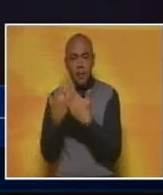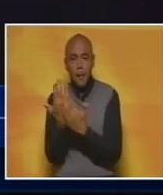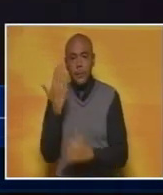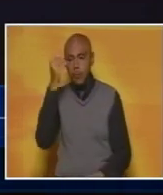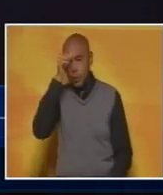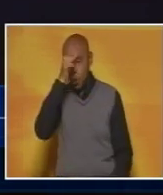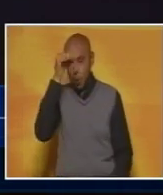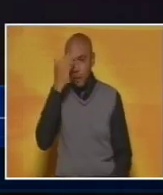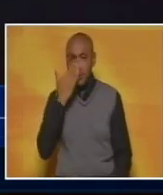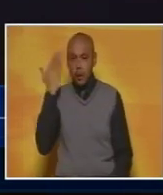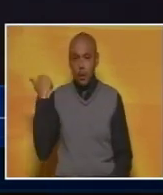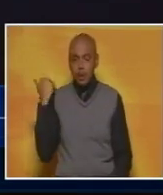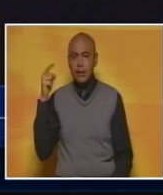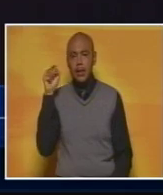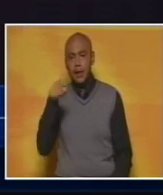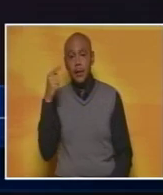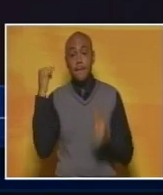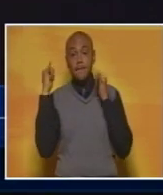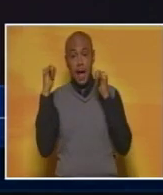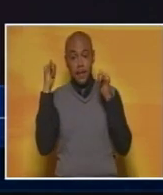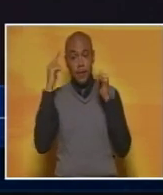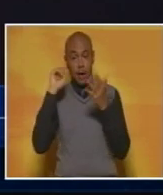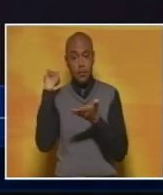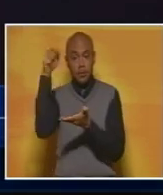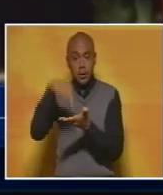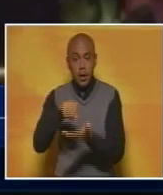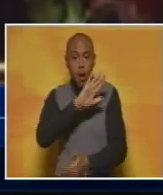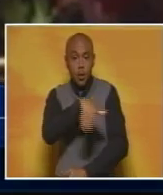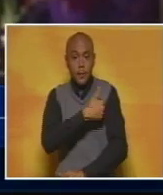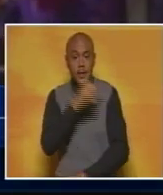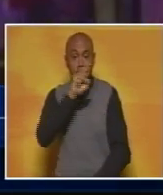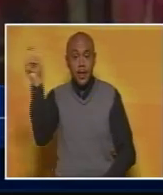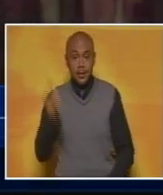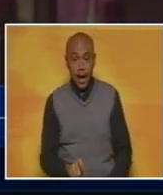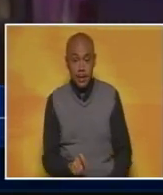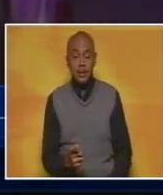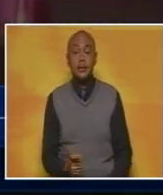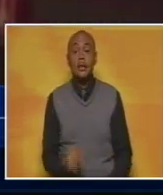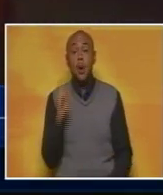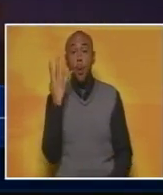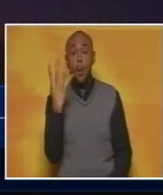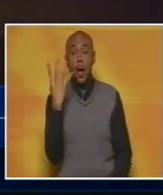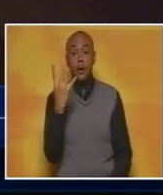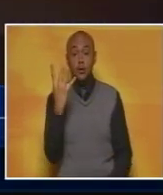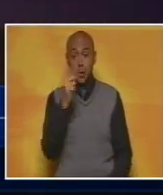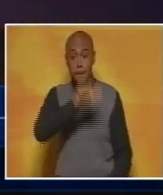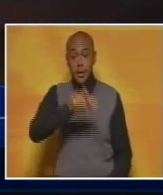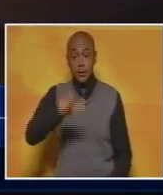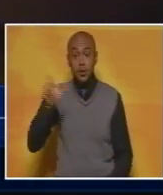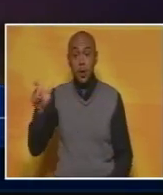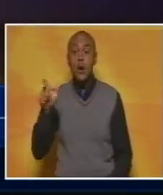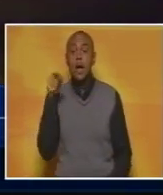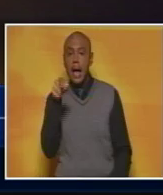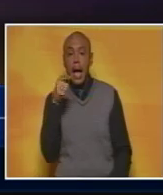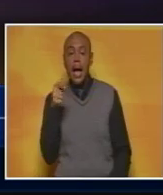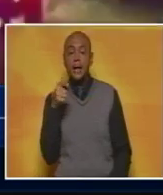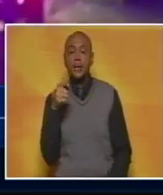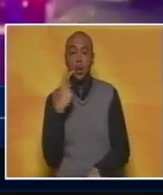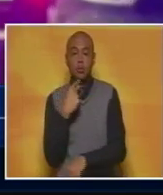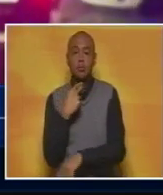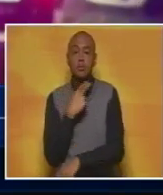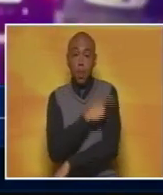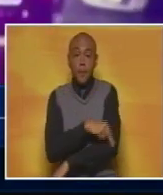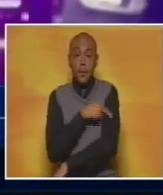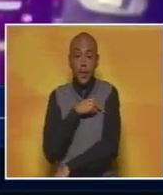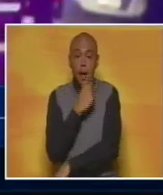domingo cuando asistían a una fiesta de bienvenida de una universidad de Texas. Se conoció que 4 personas permanecen hospitalizadas, 2 de ellas